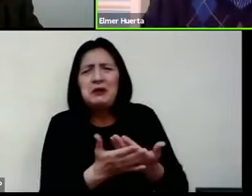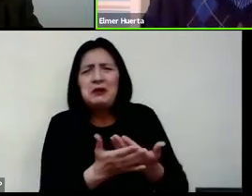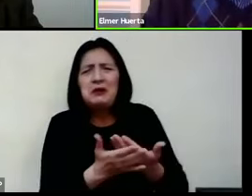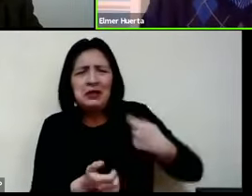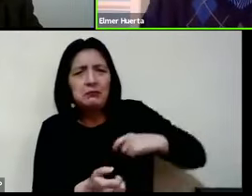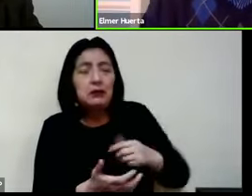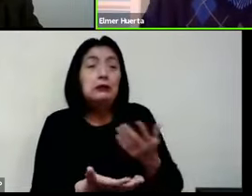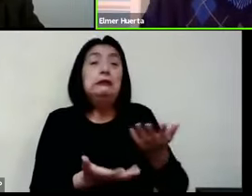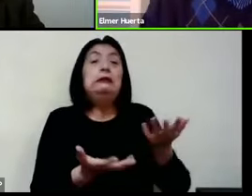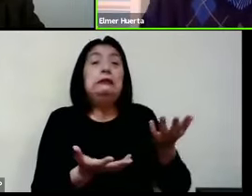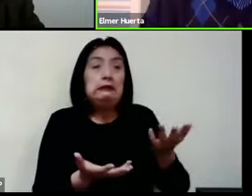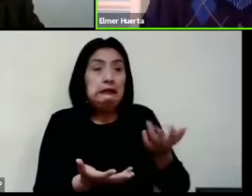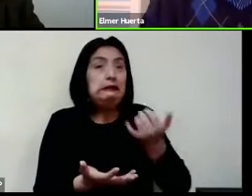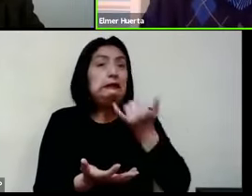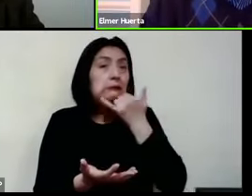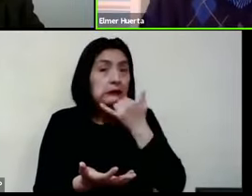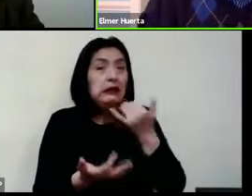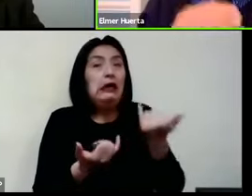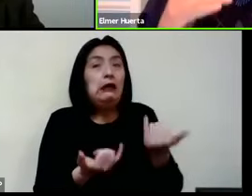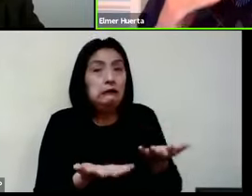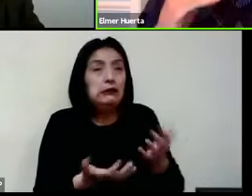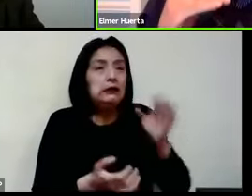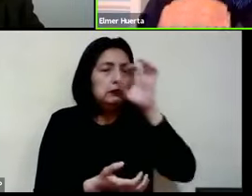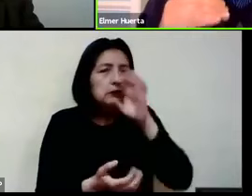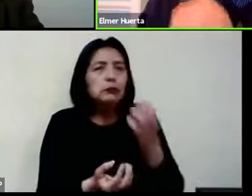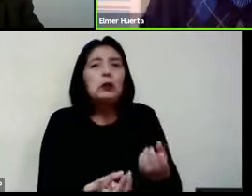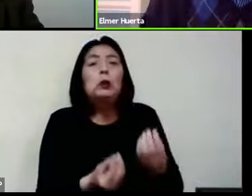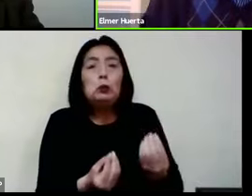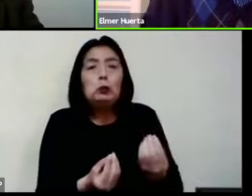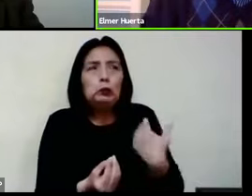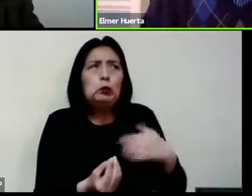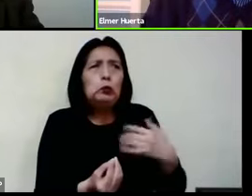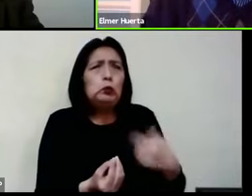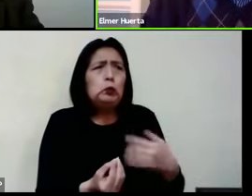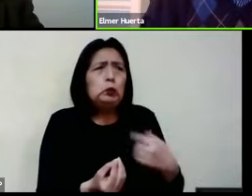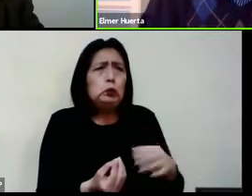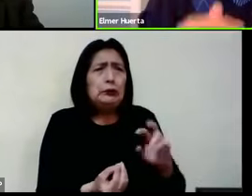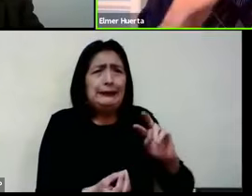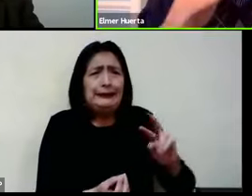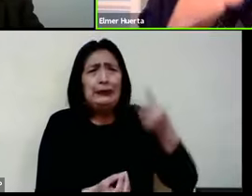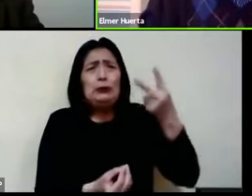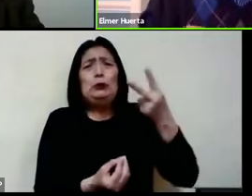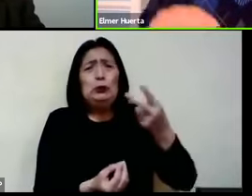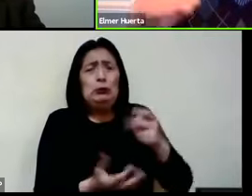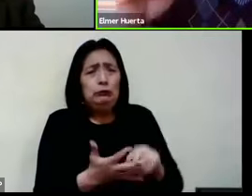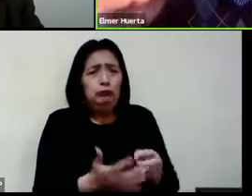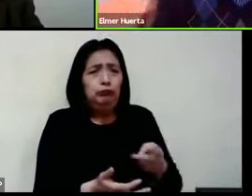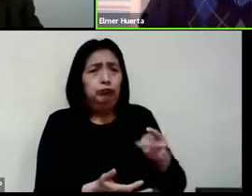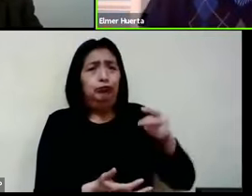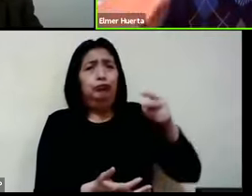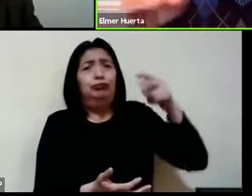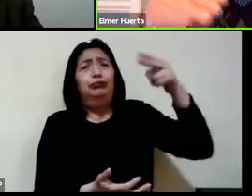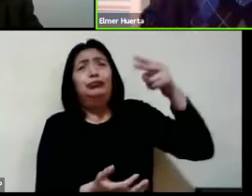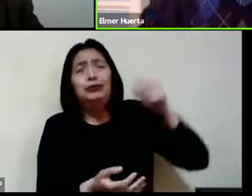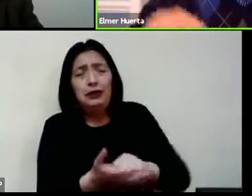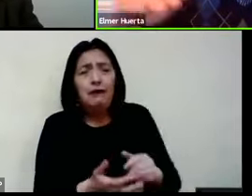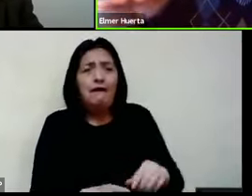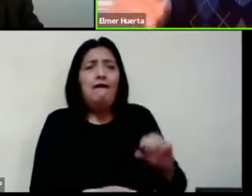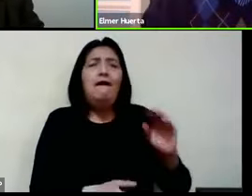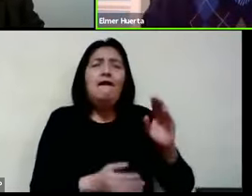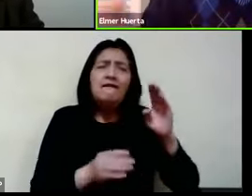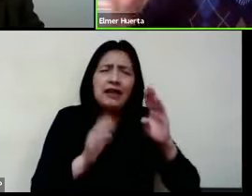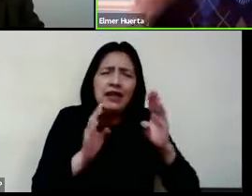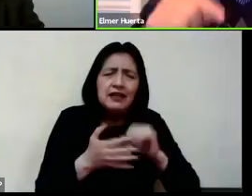y fíjense cómo está en este momento Europa, con una terrible segunda ola. Bélgica, Francia,